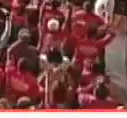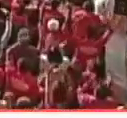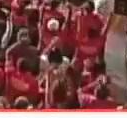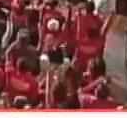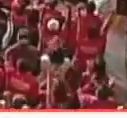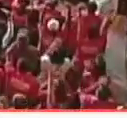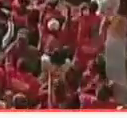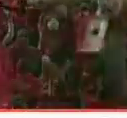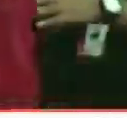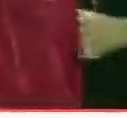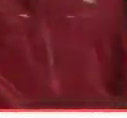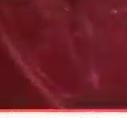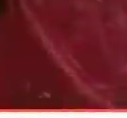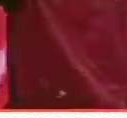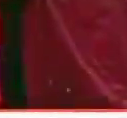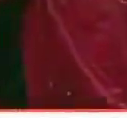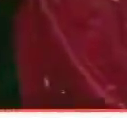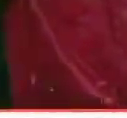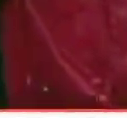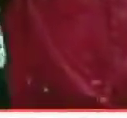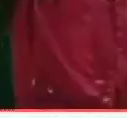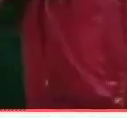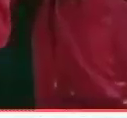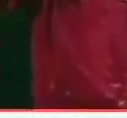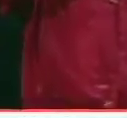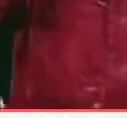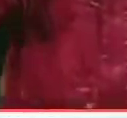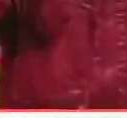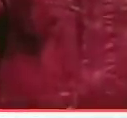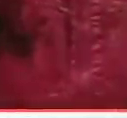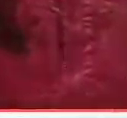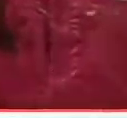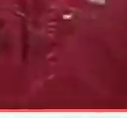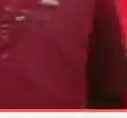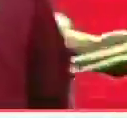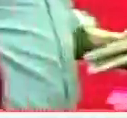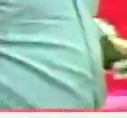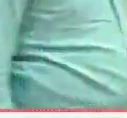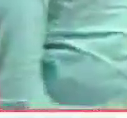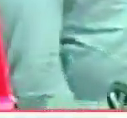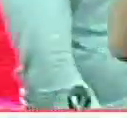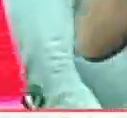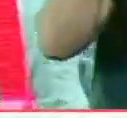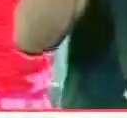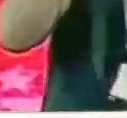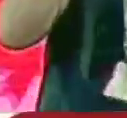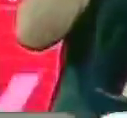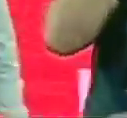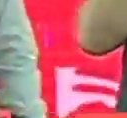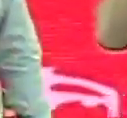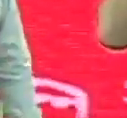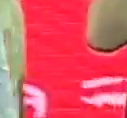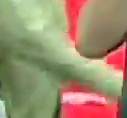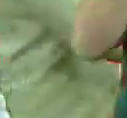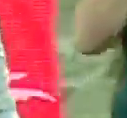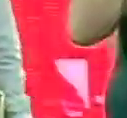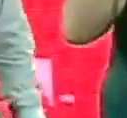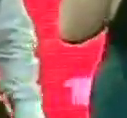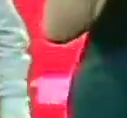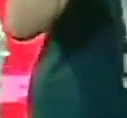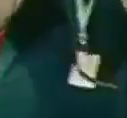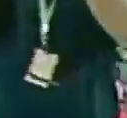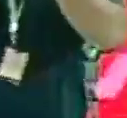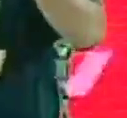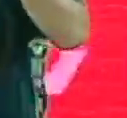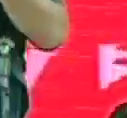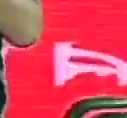Nicolás Maduro Moro, presidente del Partido Socialista Unido de Venezuela. Municipal de la ciudad de Caracas, con